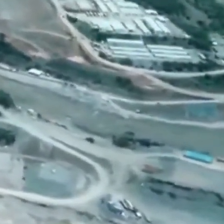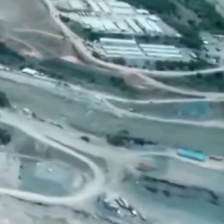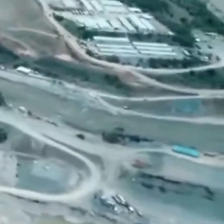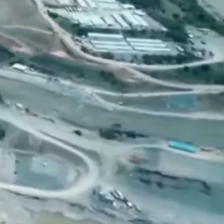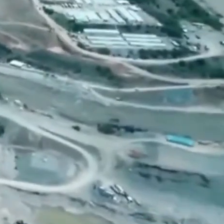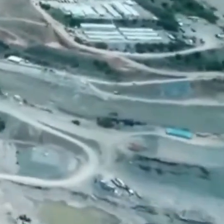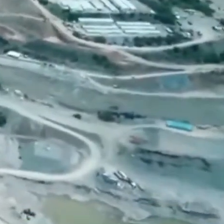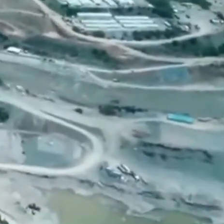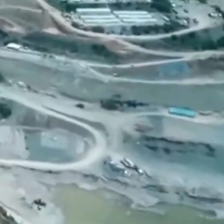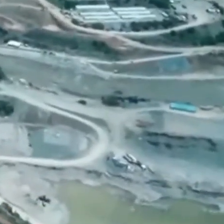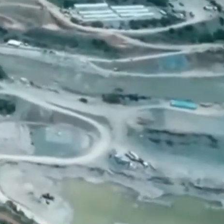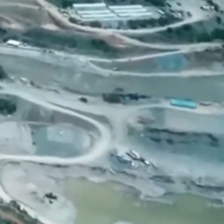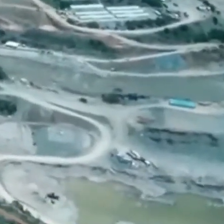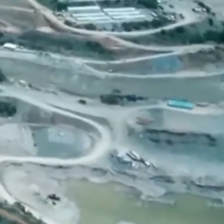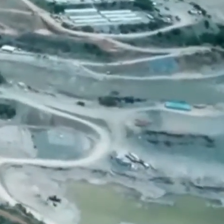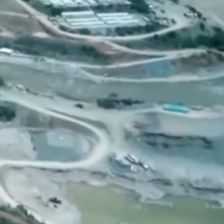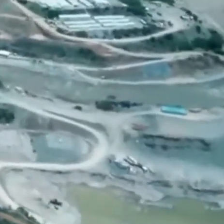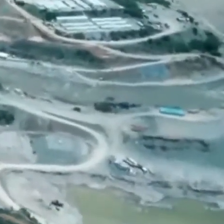parada